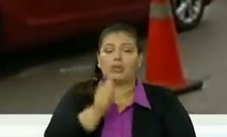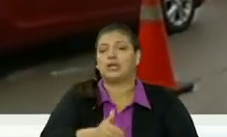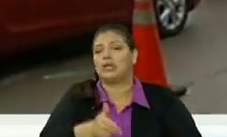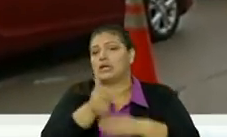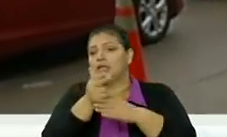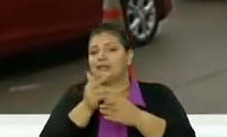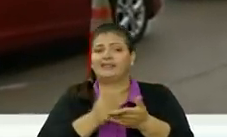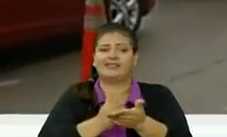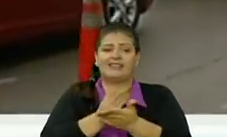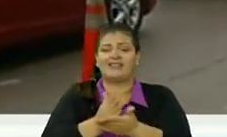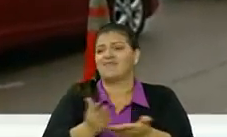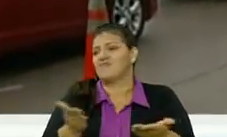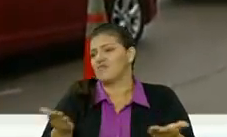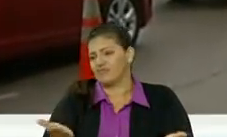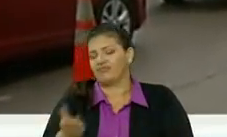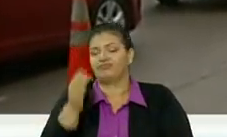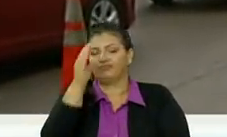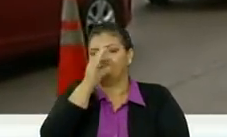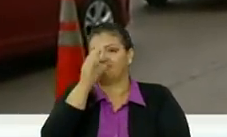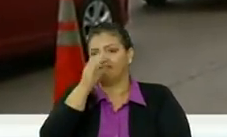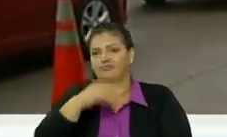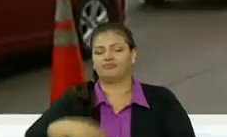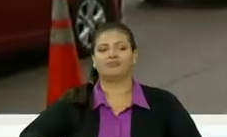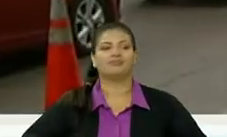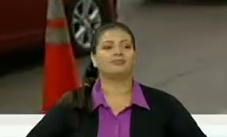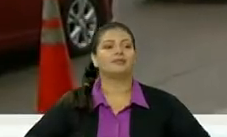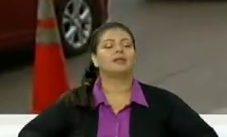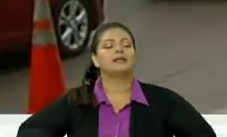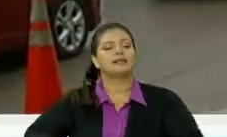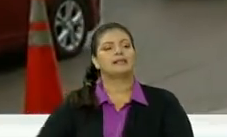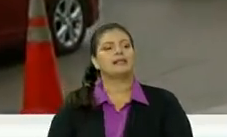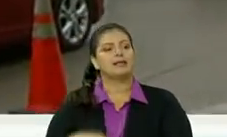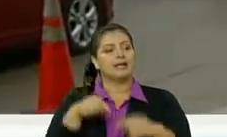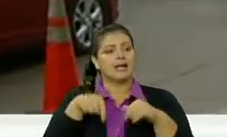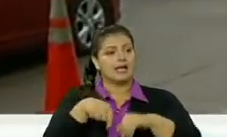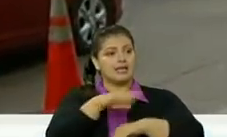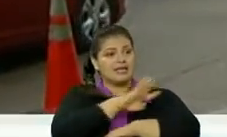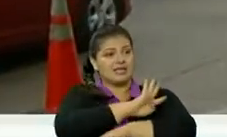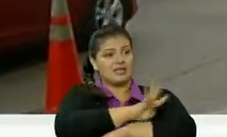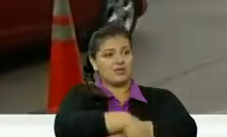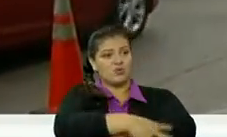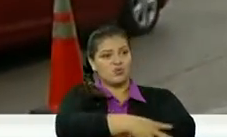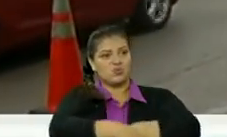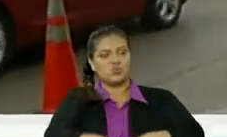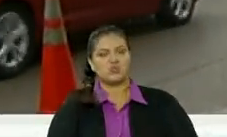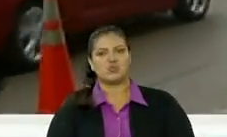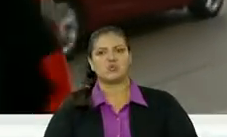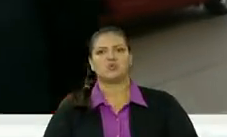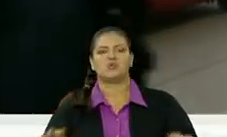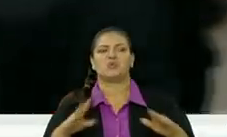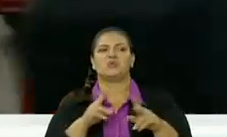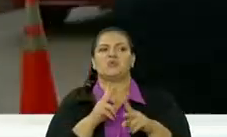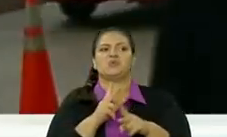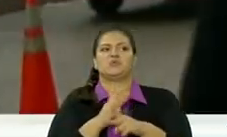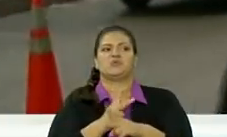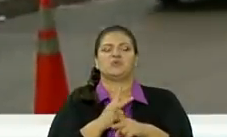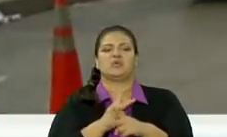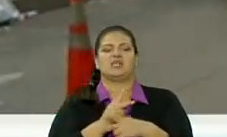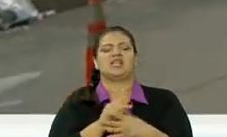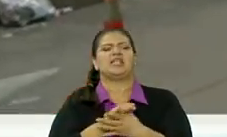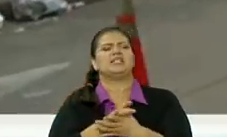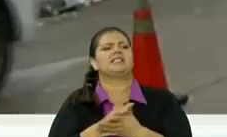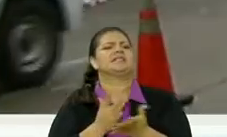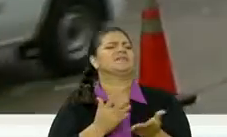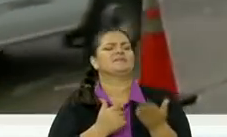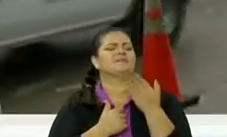el suroeste de Guayaquil, sector conocido como suburbio. Los delitos más comunes en este sector, para que las personas estén